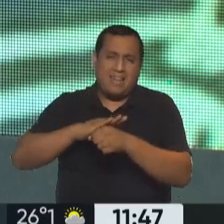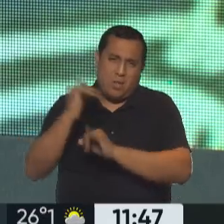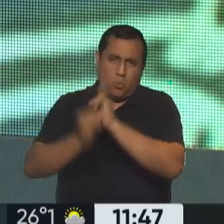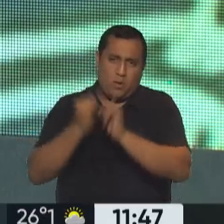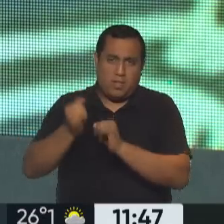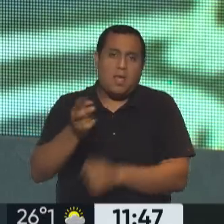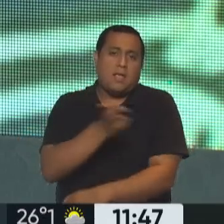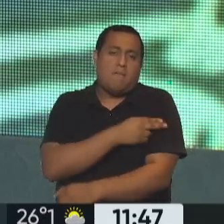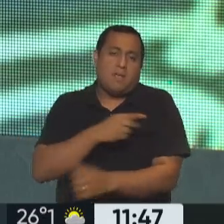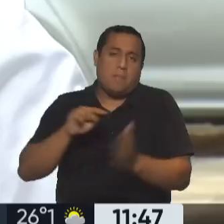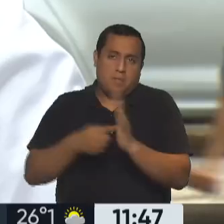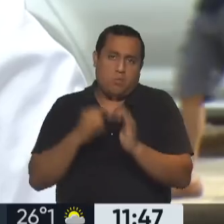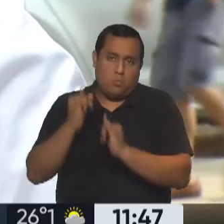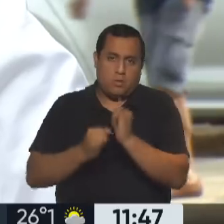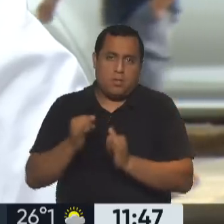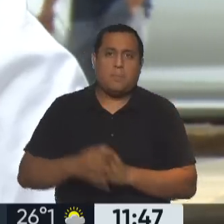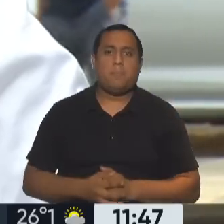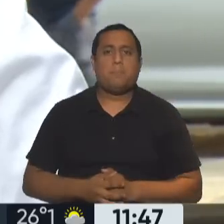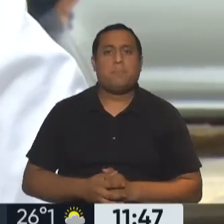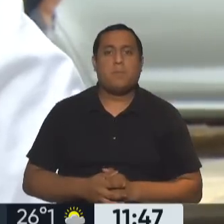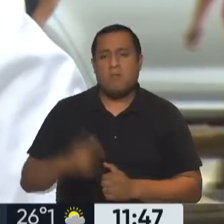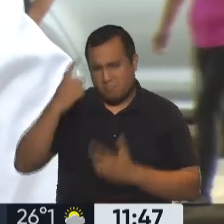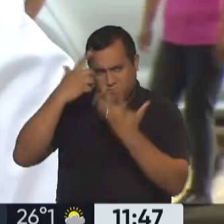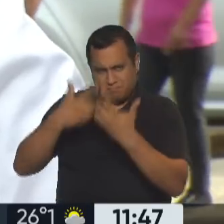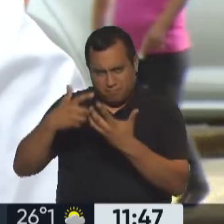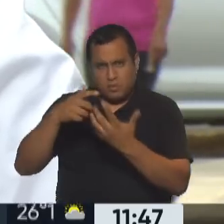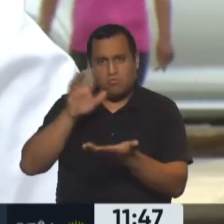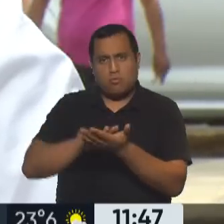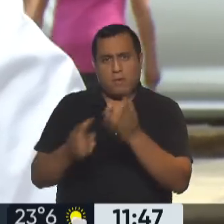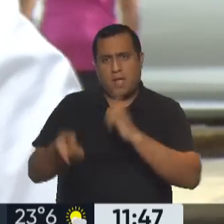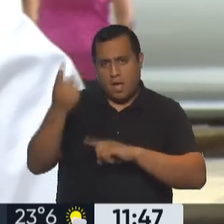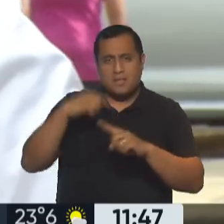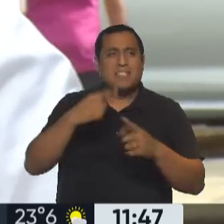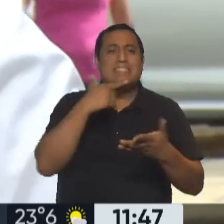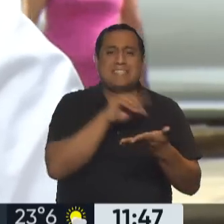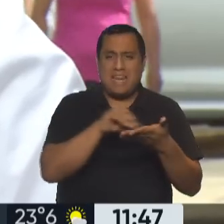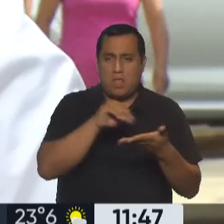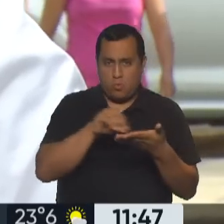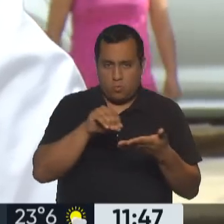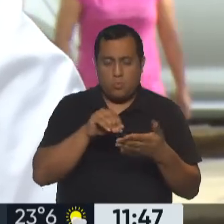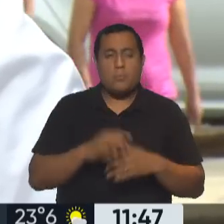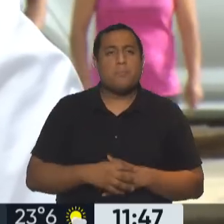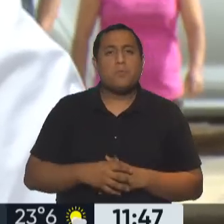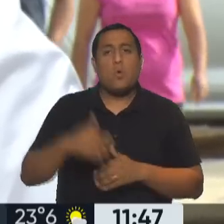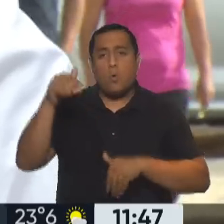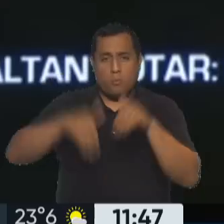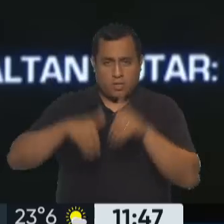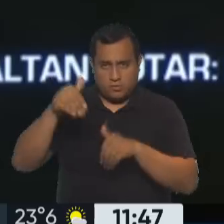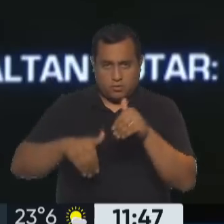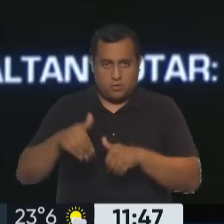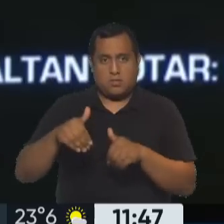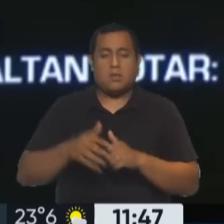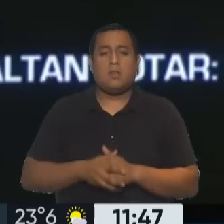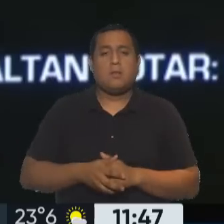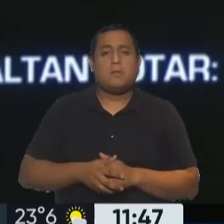Larreta, el jefe del gobierno de la ciudad. Una reflexión respecto de lo que sucedió ayer en el Senado, ¿no? Cuando se votó la